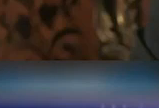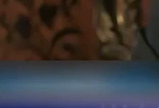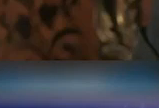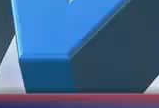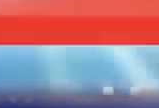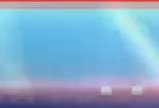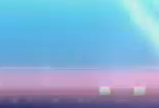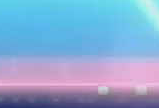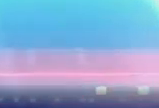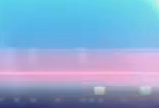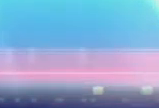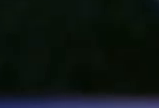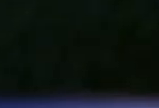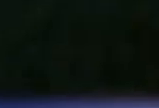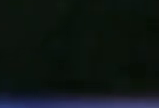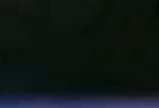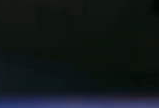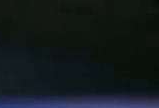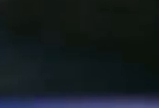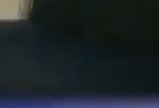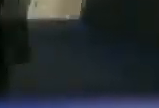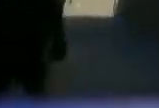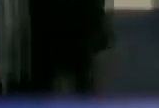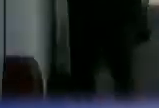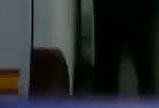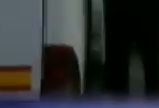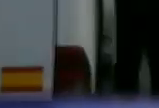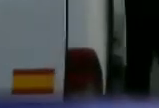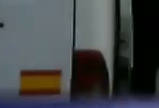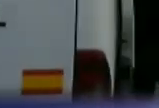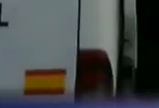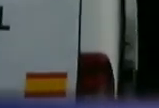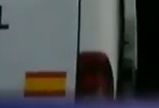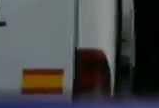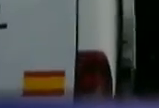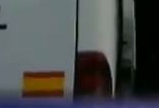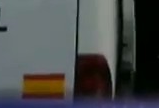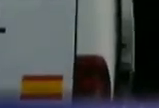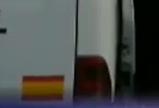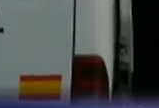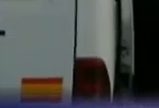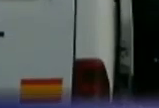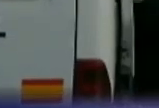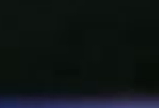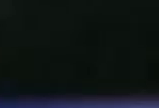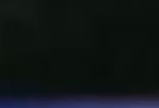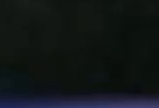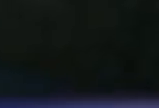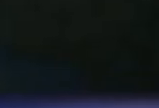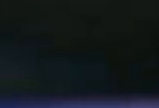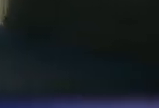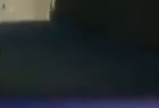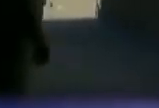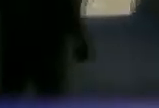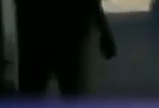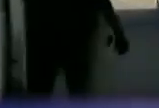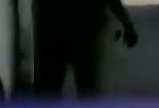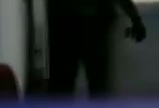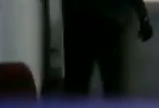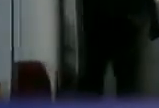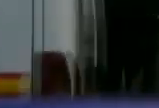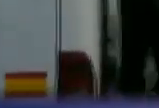presidencial. Además, detienen a 4 ecuatorianos acusados de violar grupalmente a una joven de 19